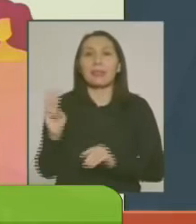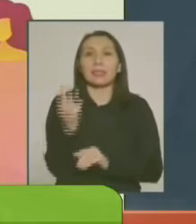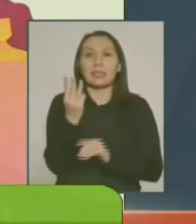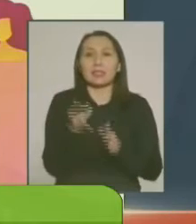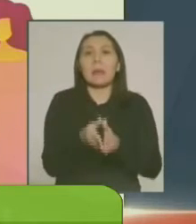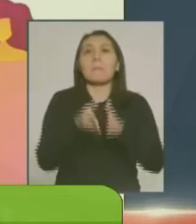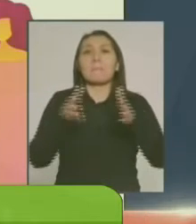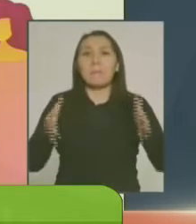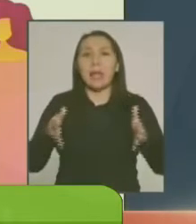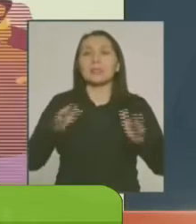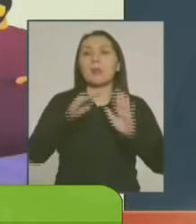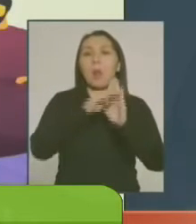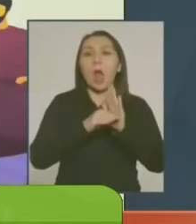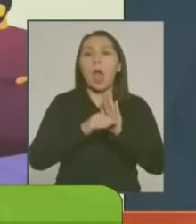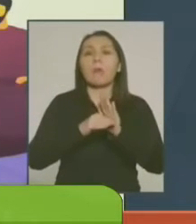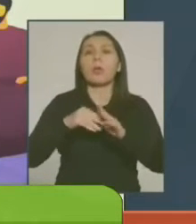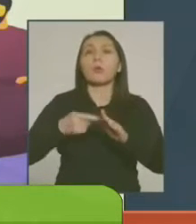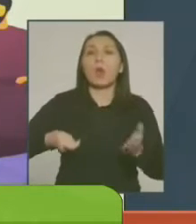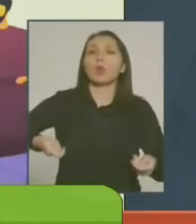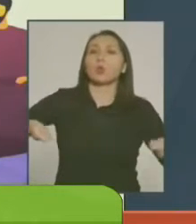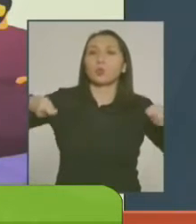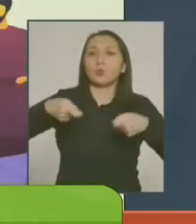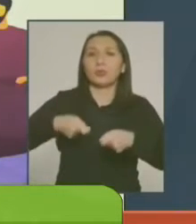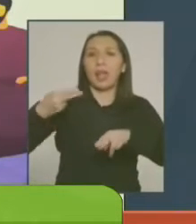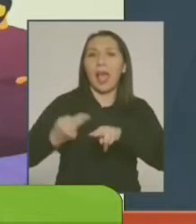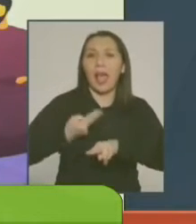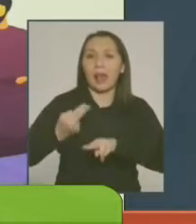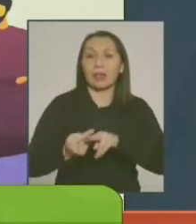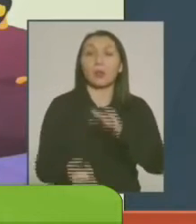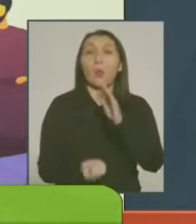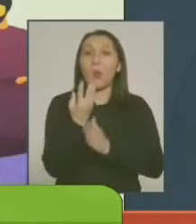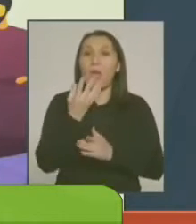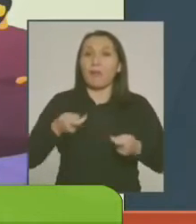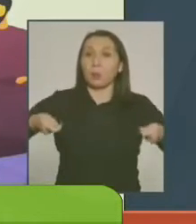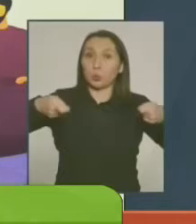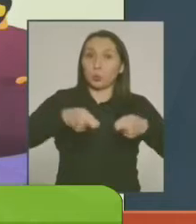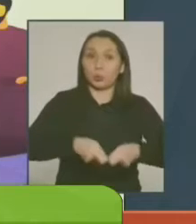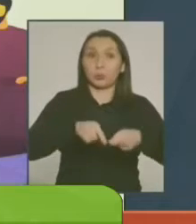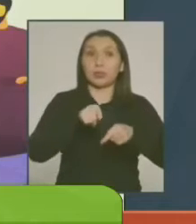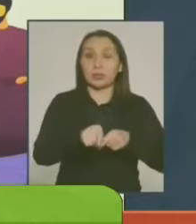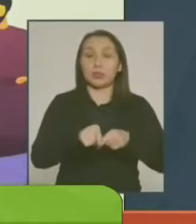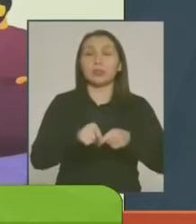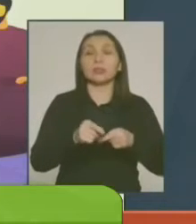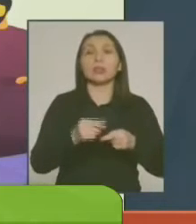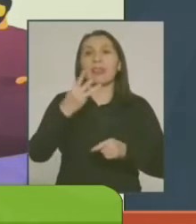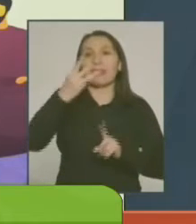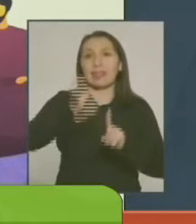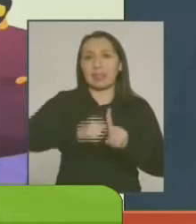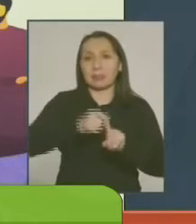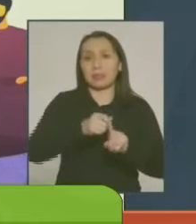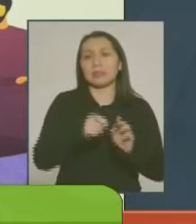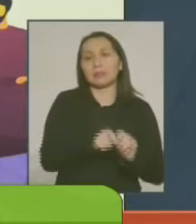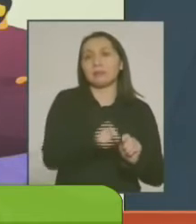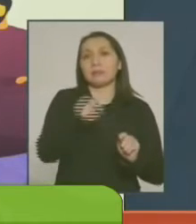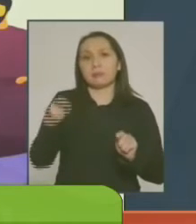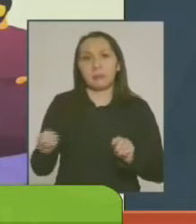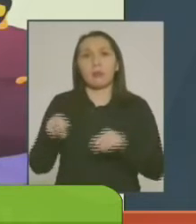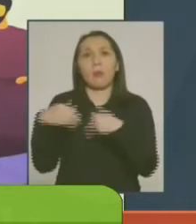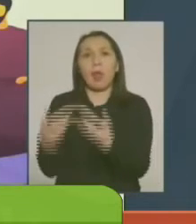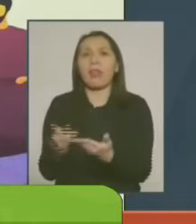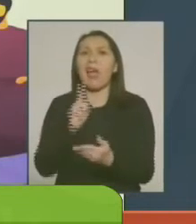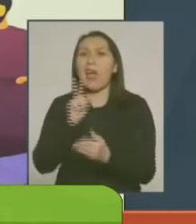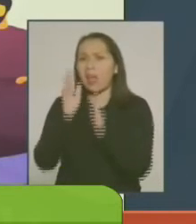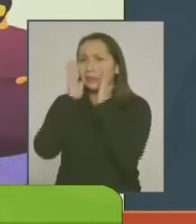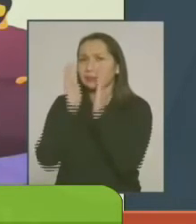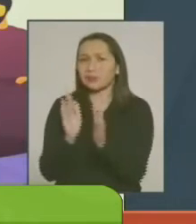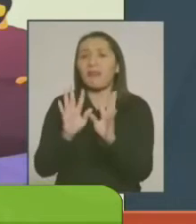la disponibilidad de recursos y exista la responsabilidad en la toma de decisiones. Por tanto, esto hoy día, efectivamente, después del día de ayer, se